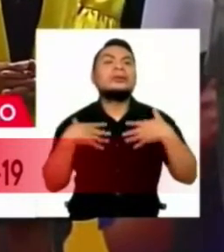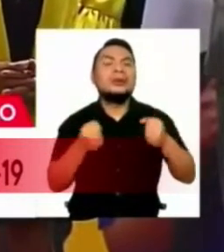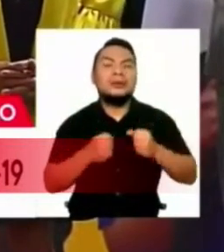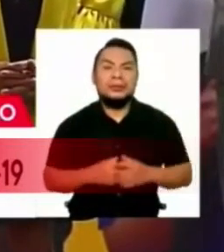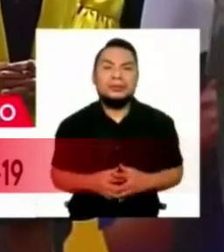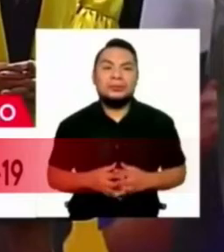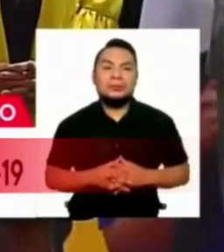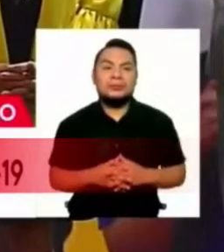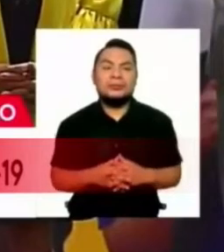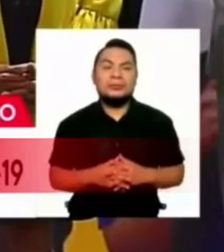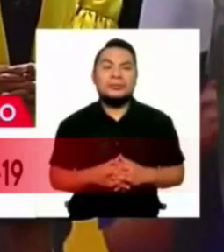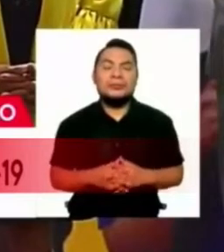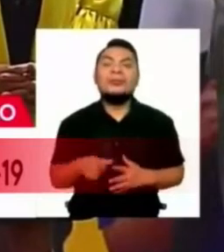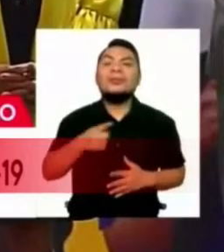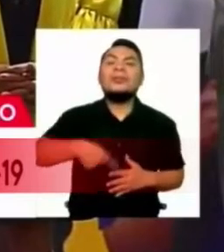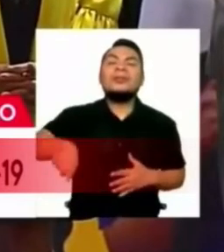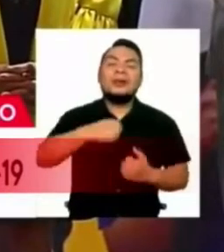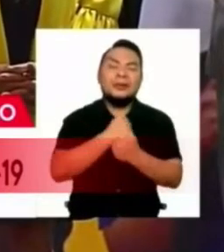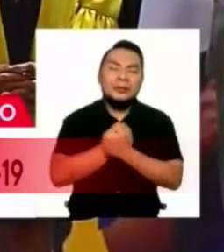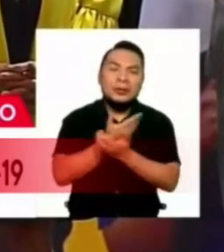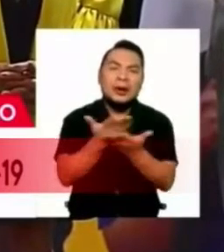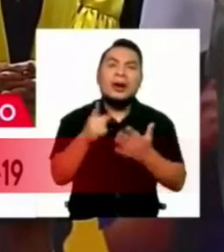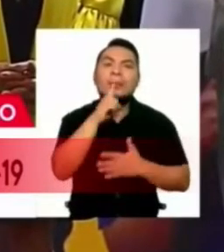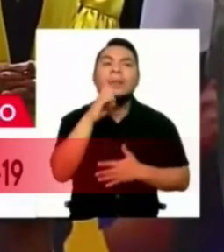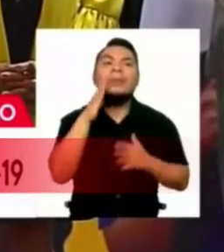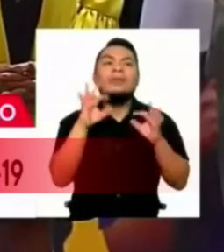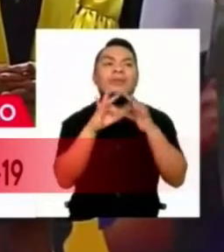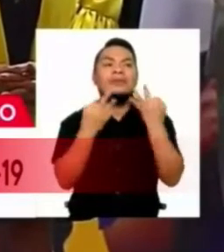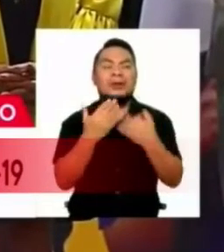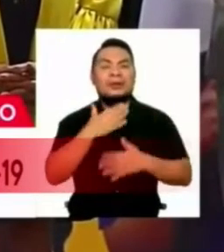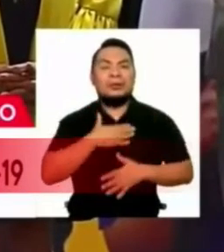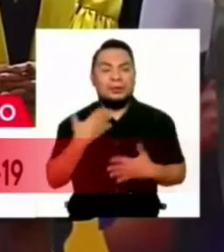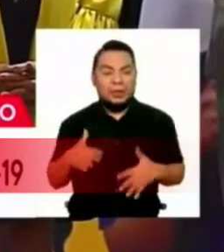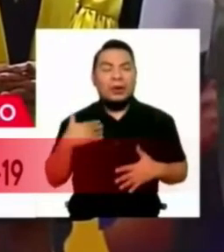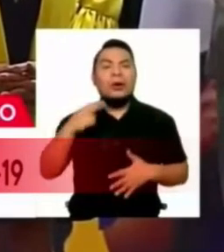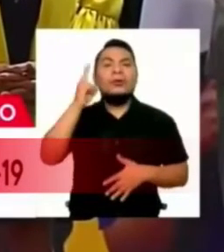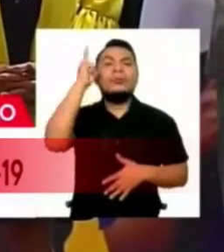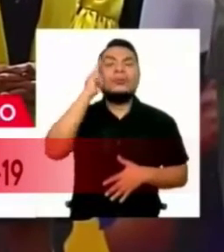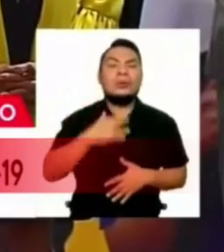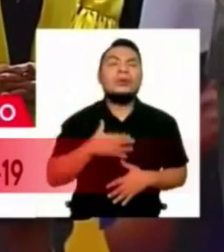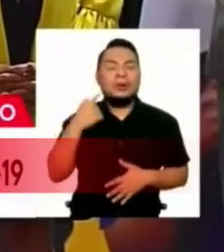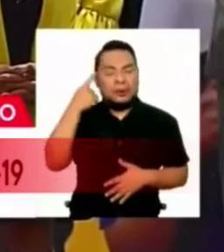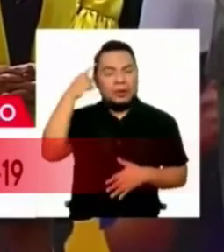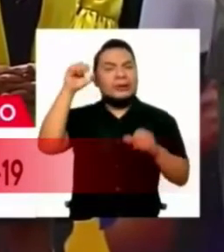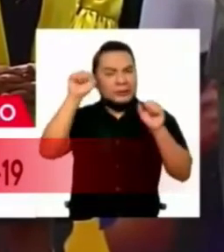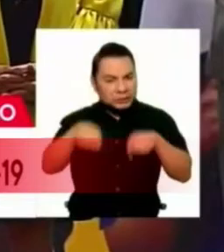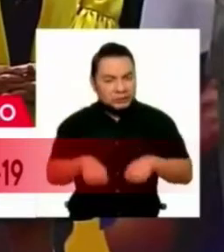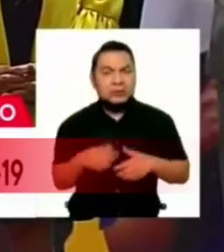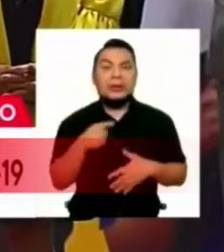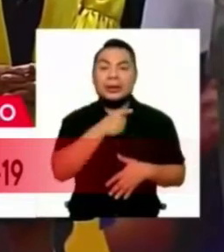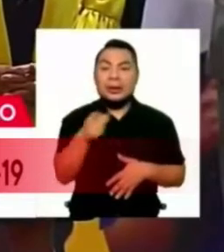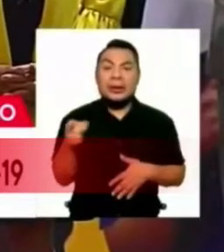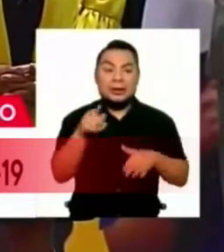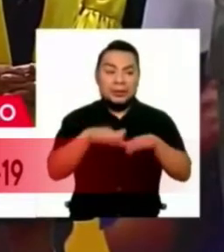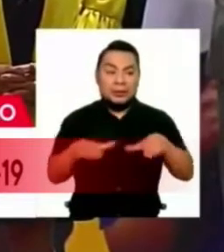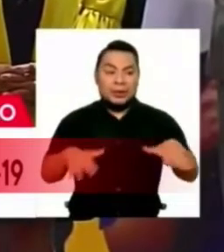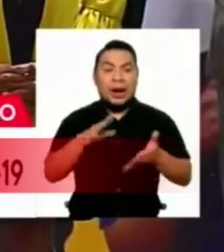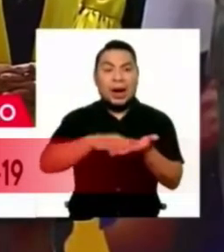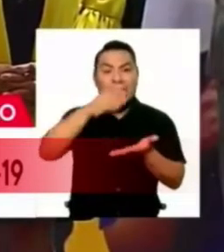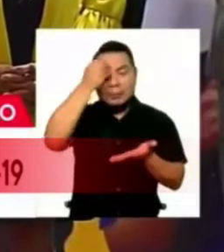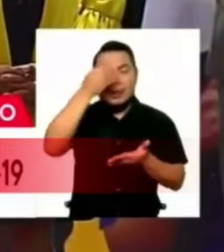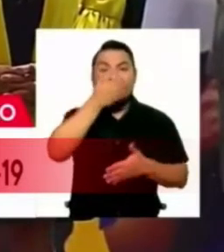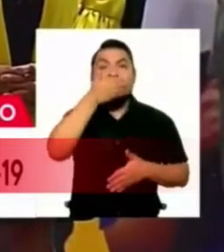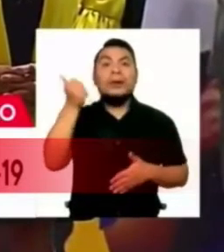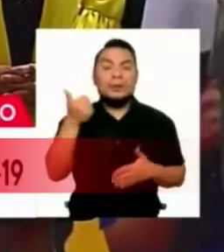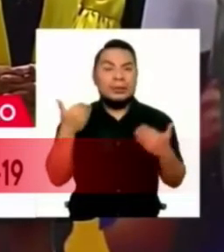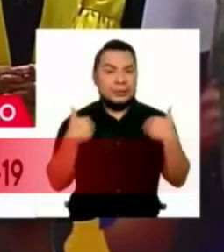sanos. Estimados padres de familia, yo soy un maestro convencido de que para que el niño aprenda